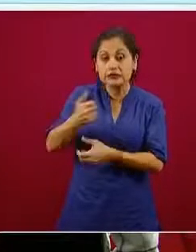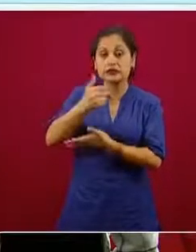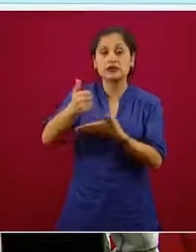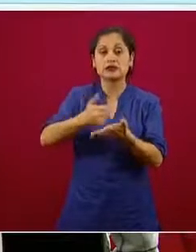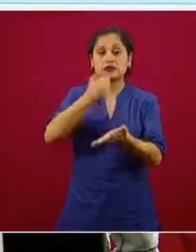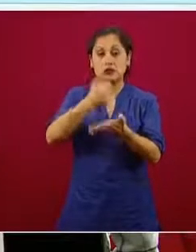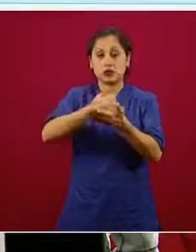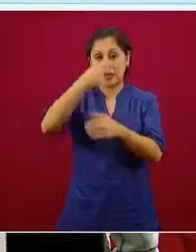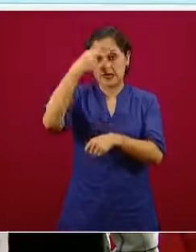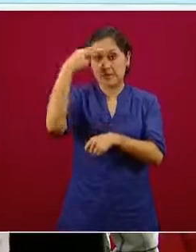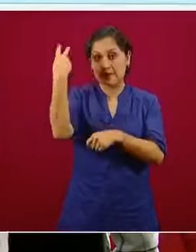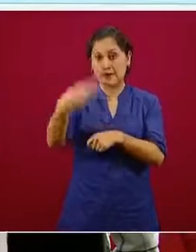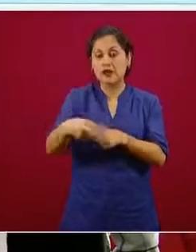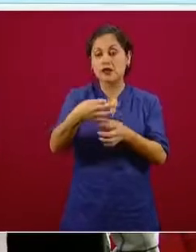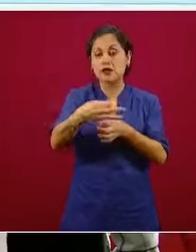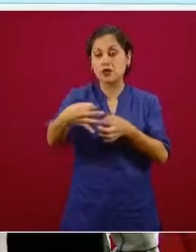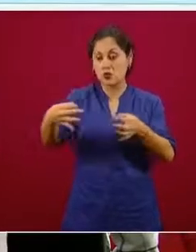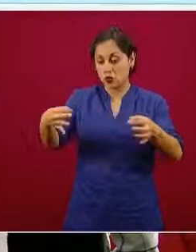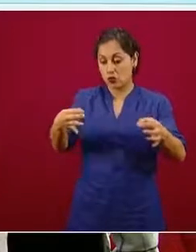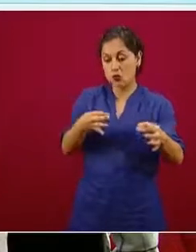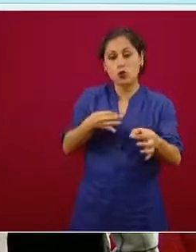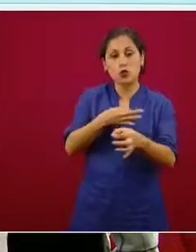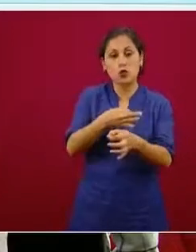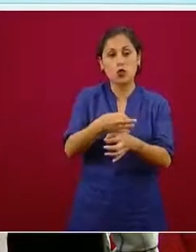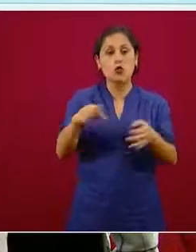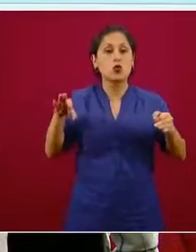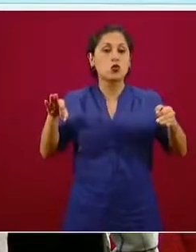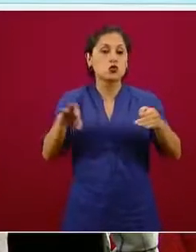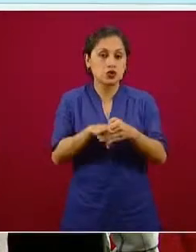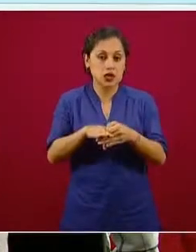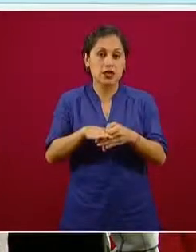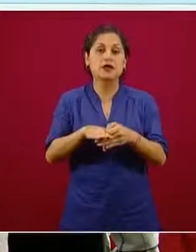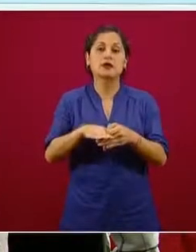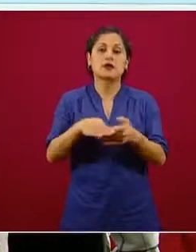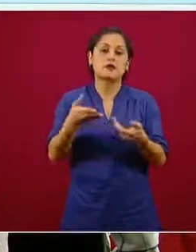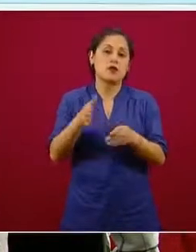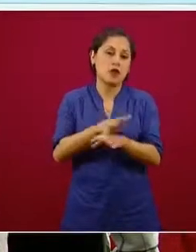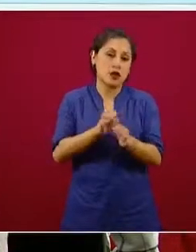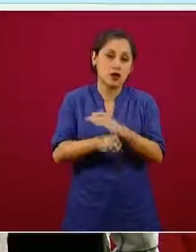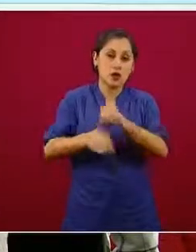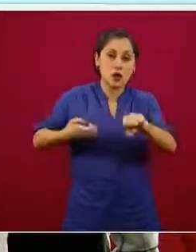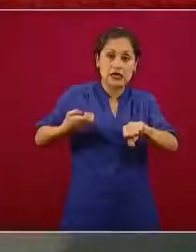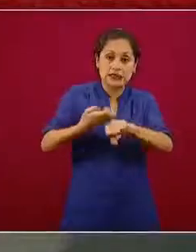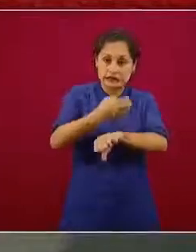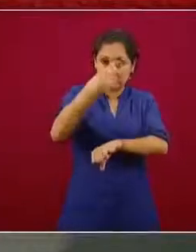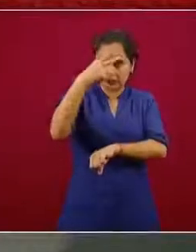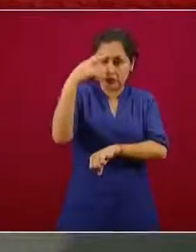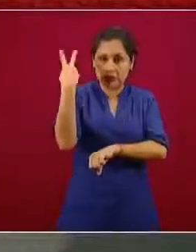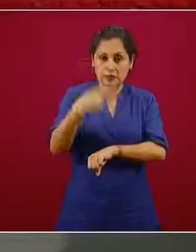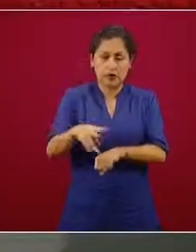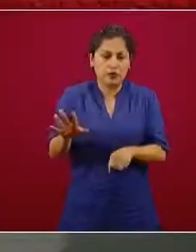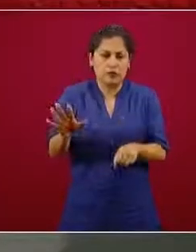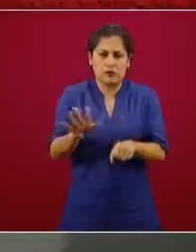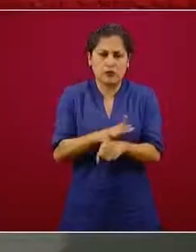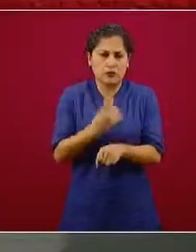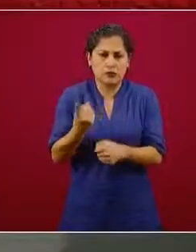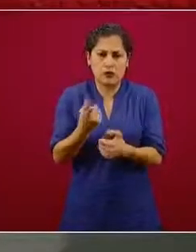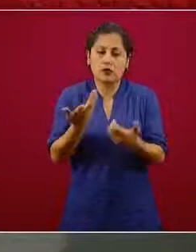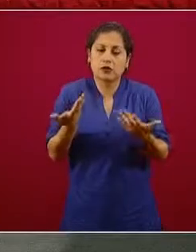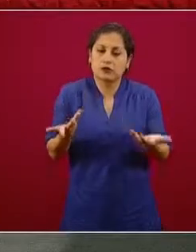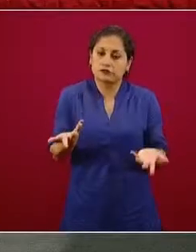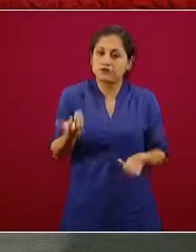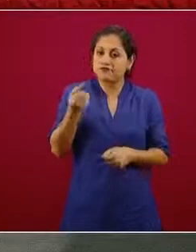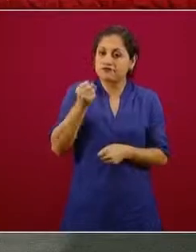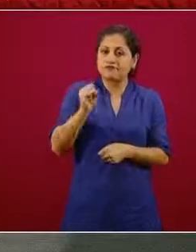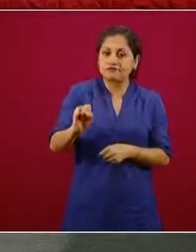los municipios conurbados que son parte del Estado de México. ¿Por qué? Por razones naturales, se comporta en